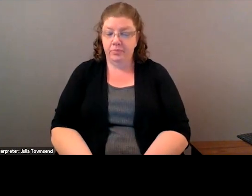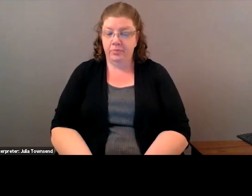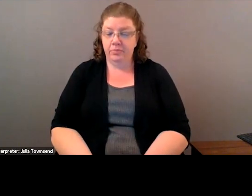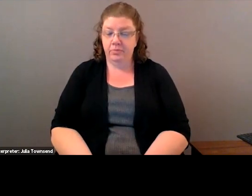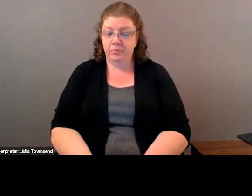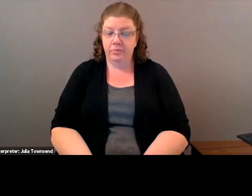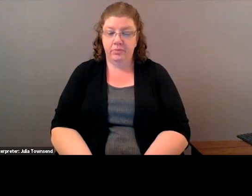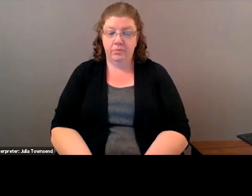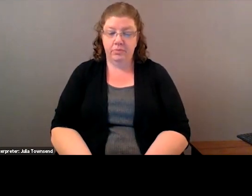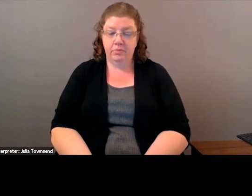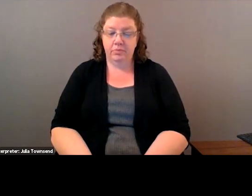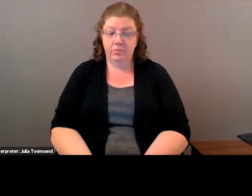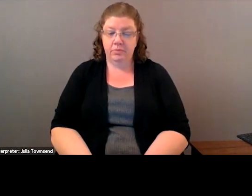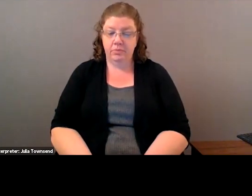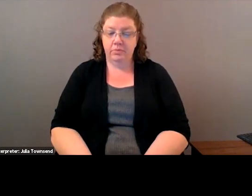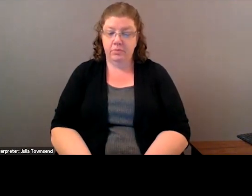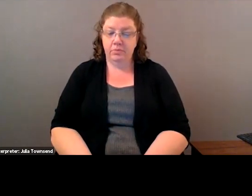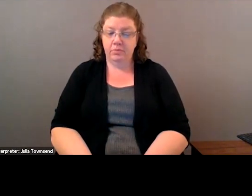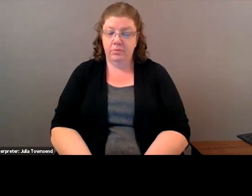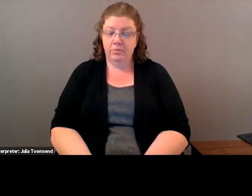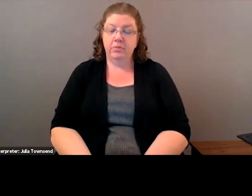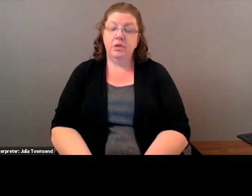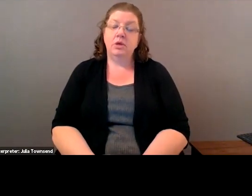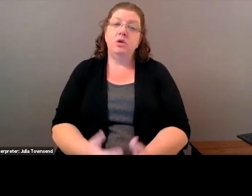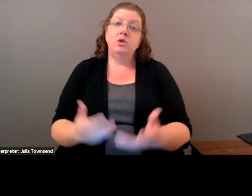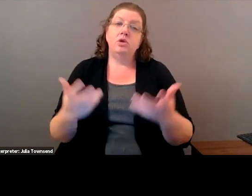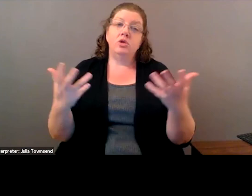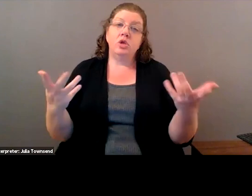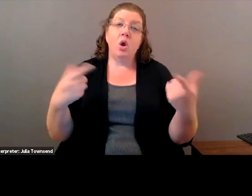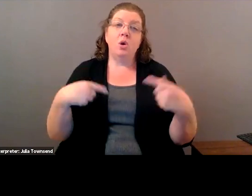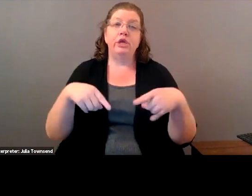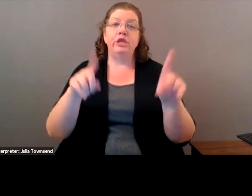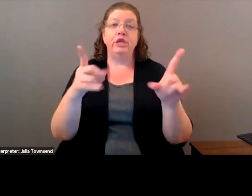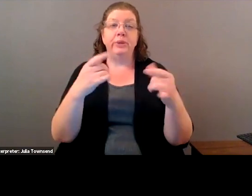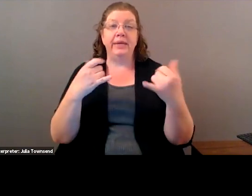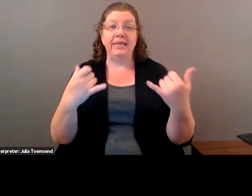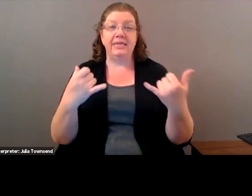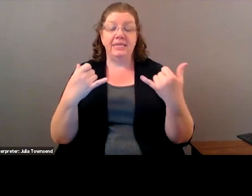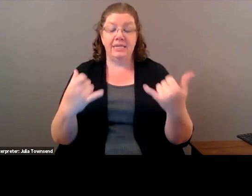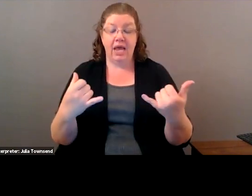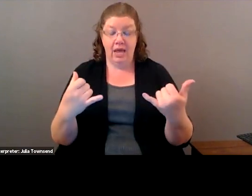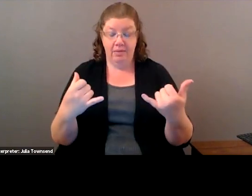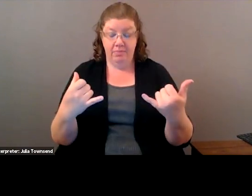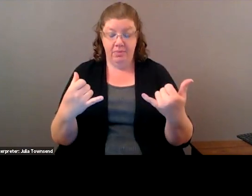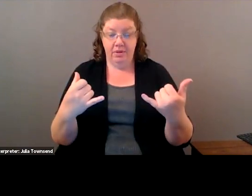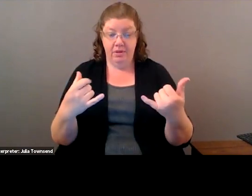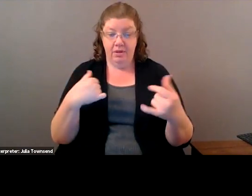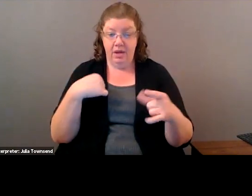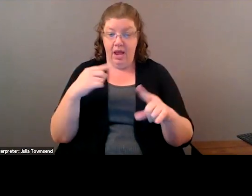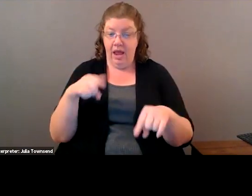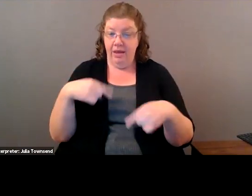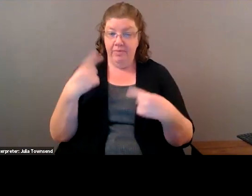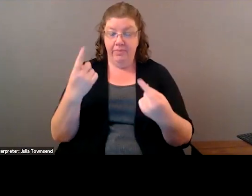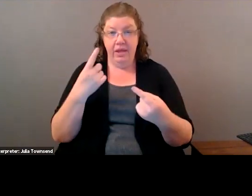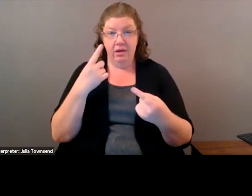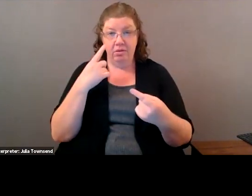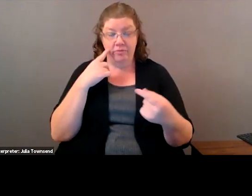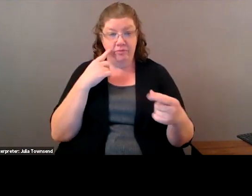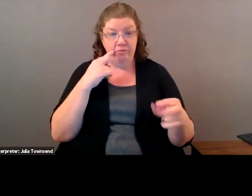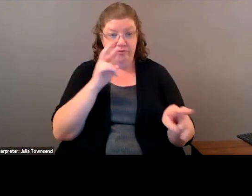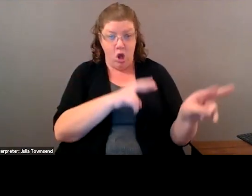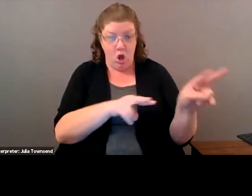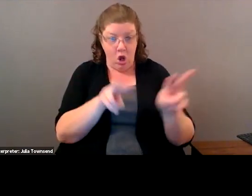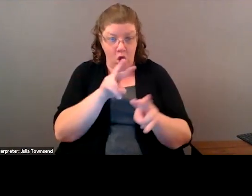En este lapso de tiempo que he estado siguiendo este tema, me he dado cuenta de